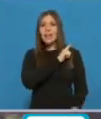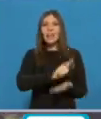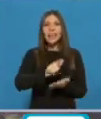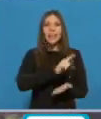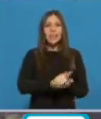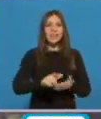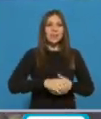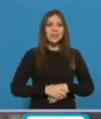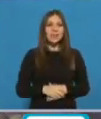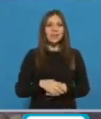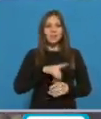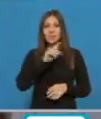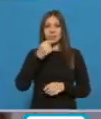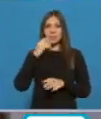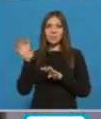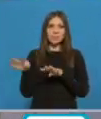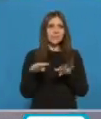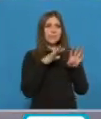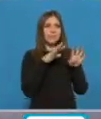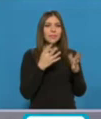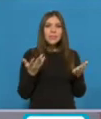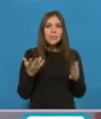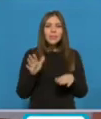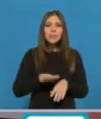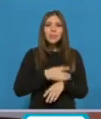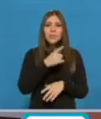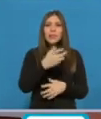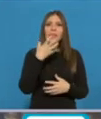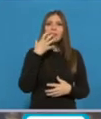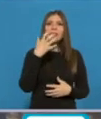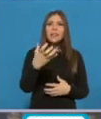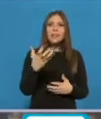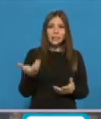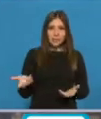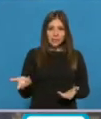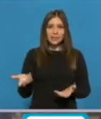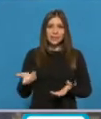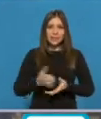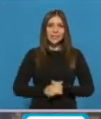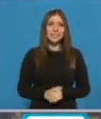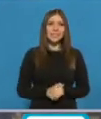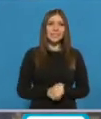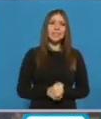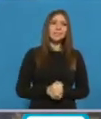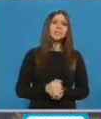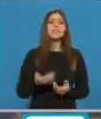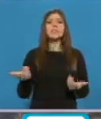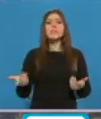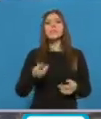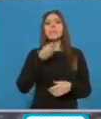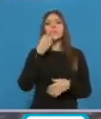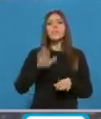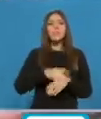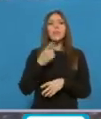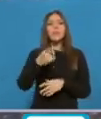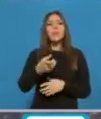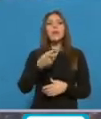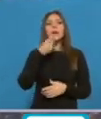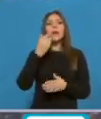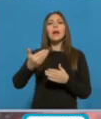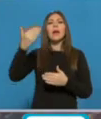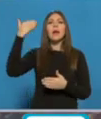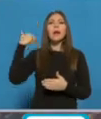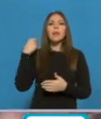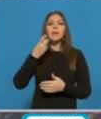¿no? Y entonces voltearon todos. ¿Pero por qué gritas? Ay, claro. ¿No? Sí. Le digo, es que me evité como las 10 veces